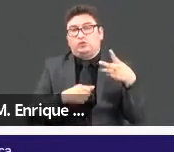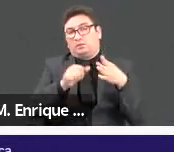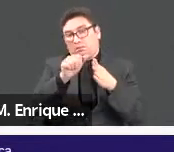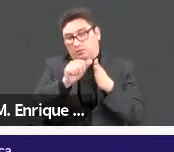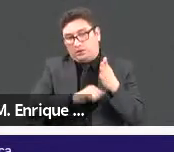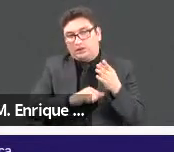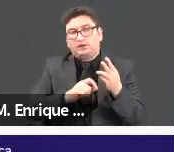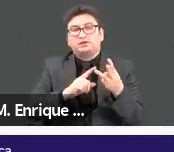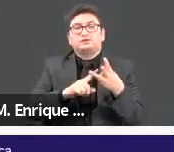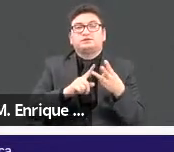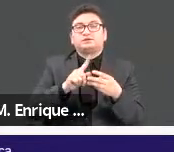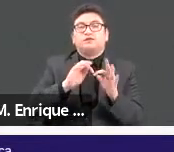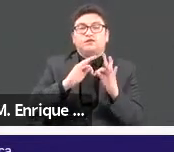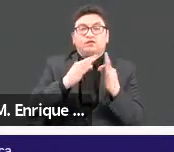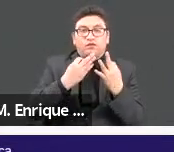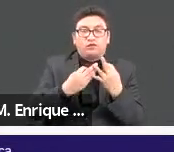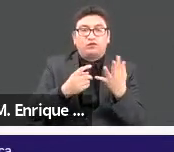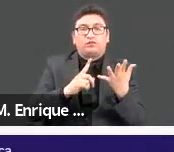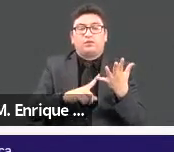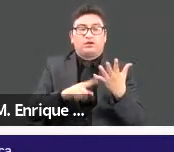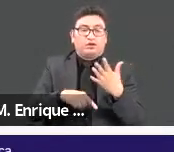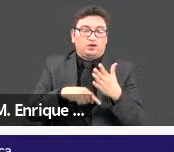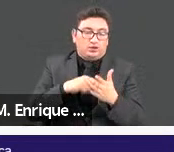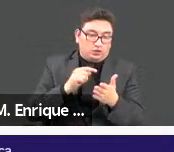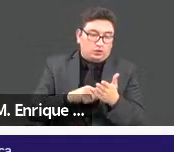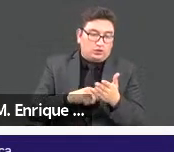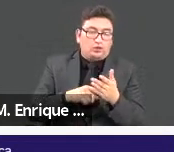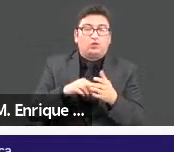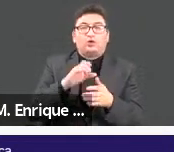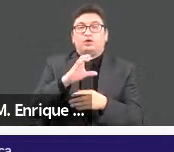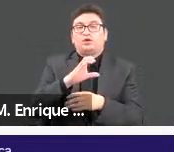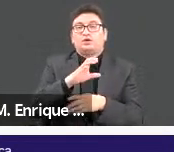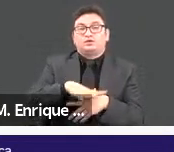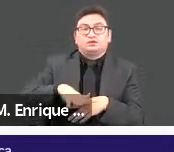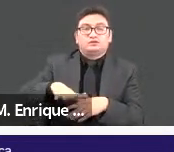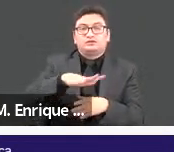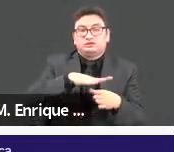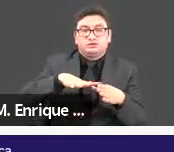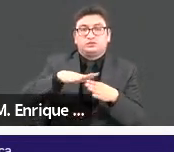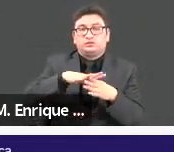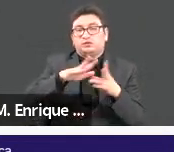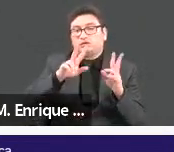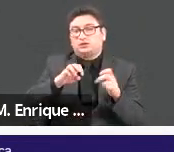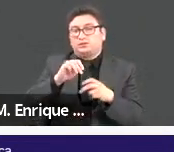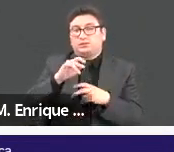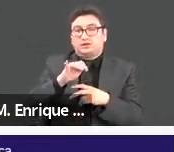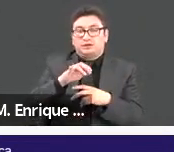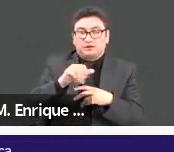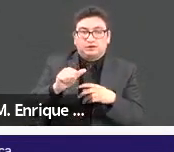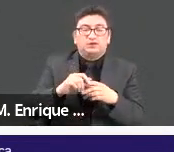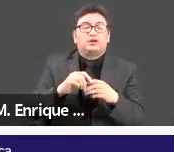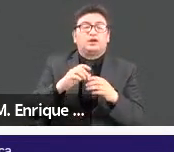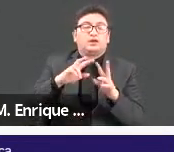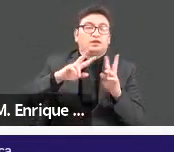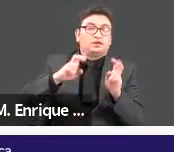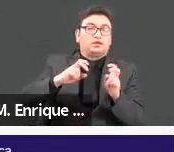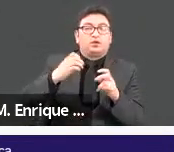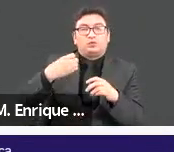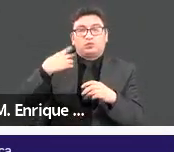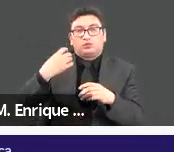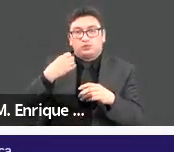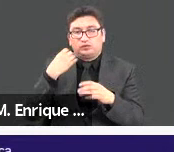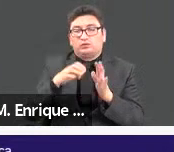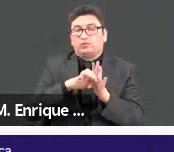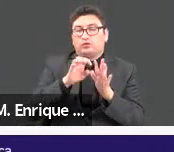por tipo, por órgano, por circuito, por materia, por asunto o por ponente. Ahora voy a usar por tipo,